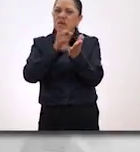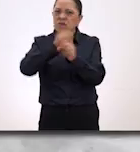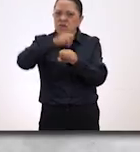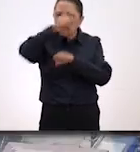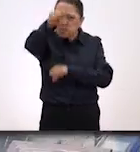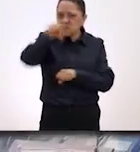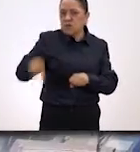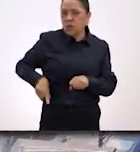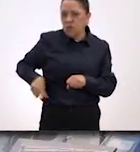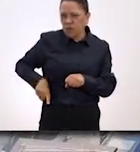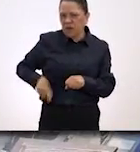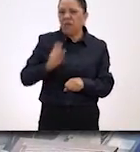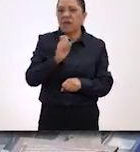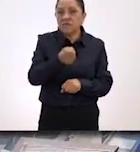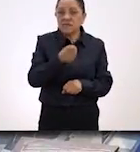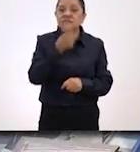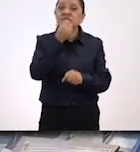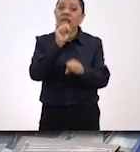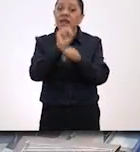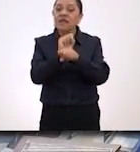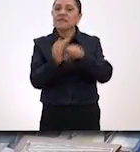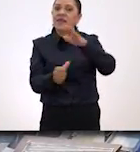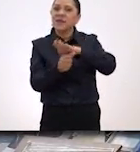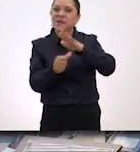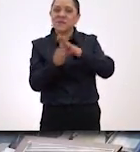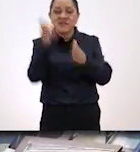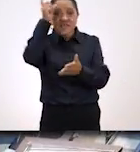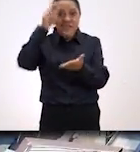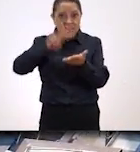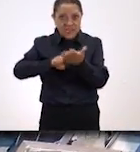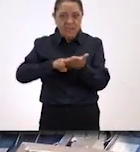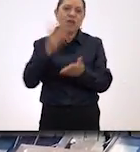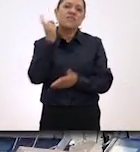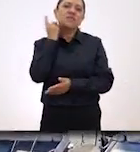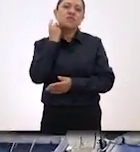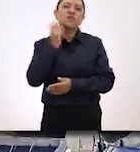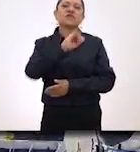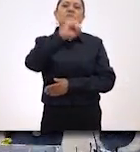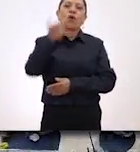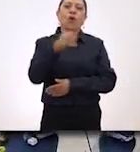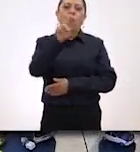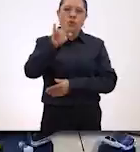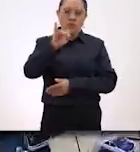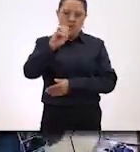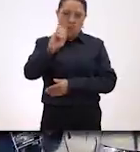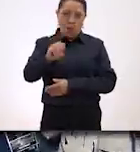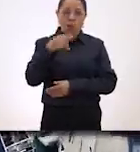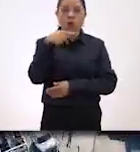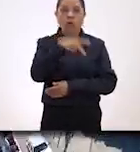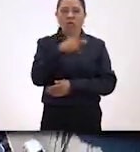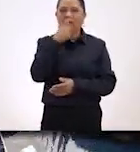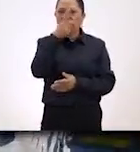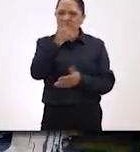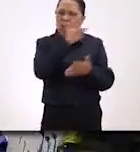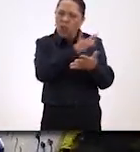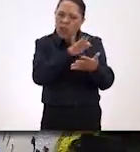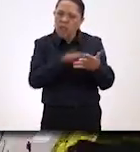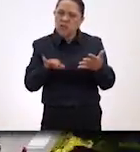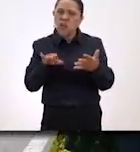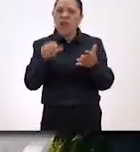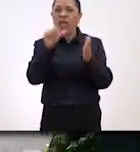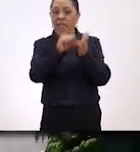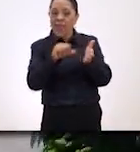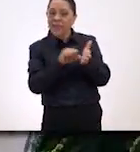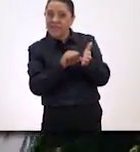Constitucionales y de Gobernación. El secretario de la mesa directiva, diputado Julio Zárate, dio lectura al artículo